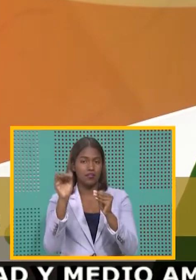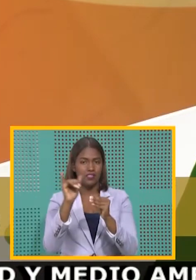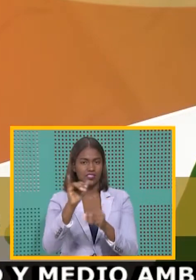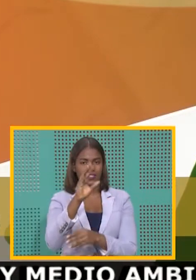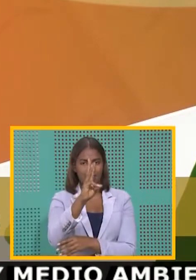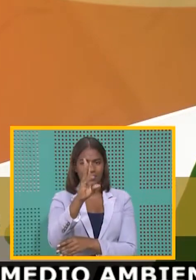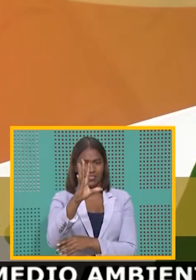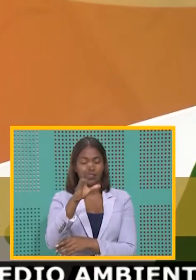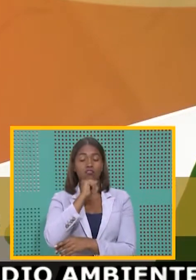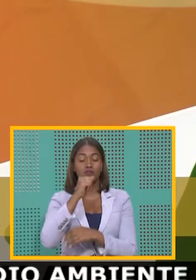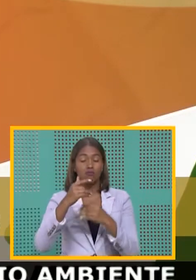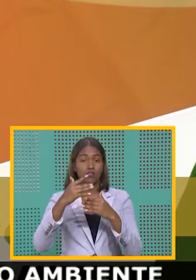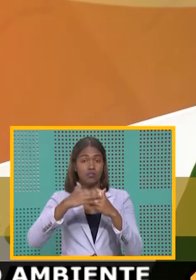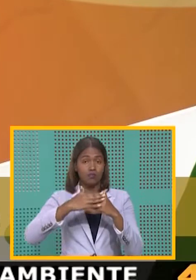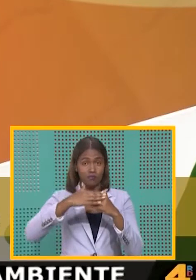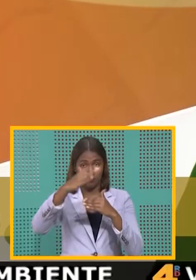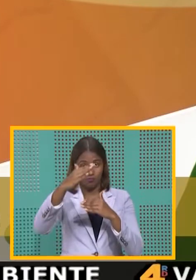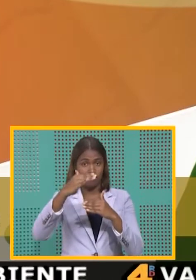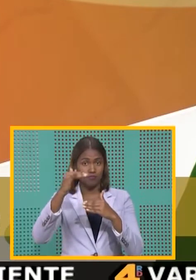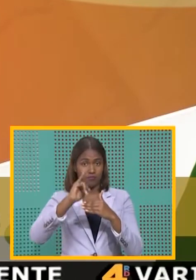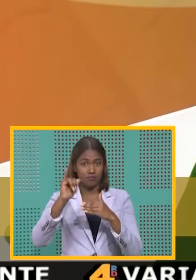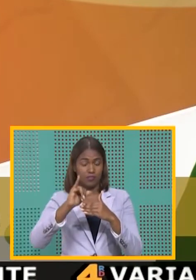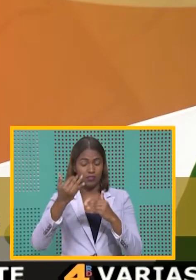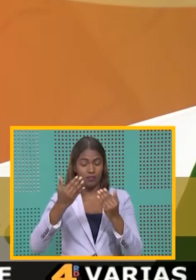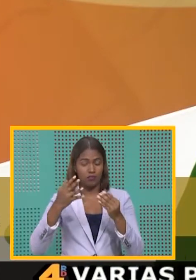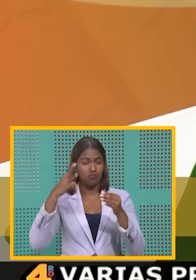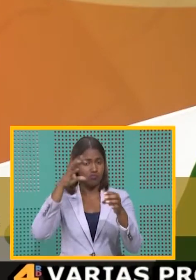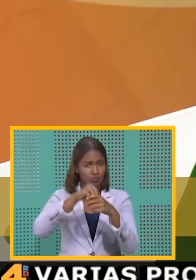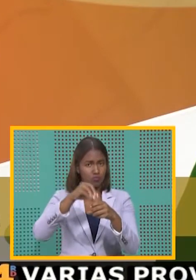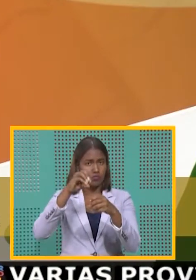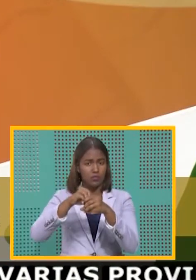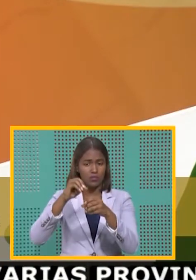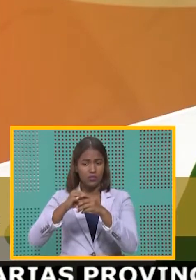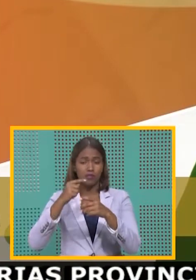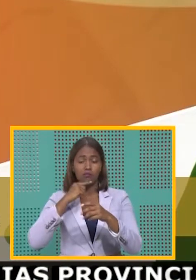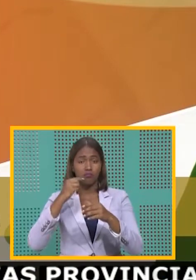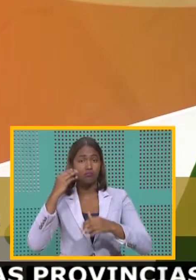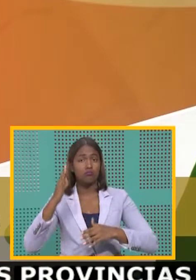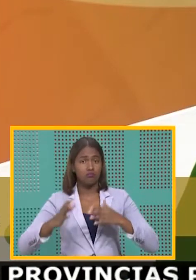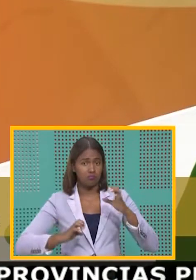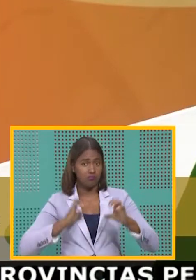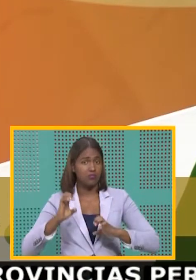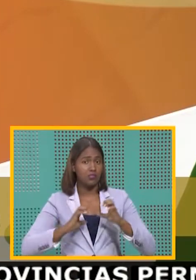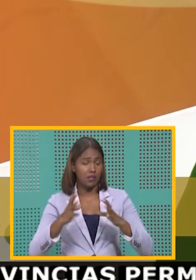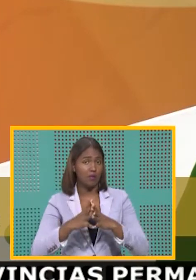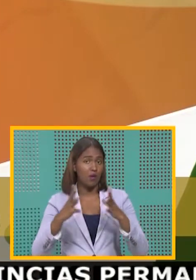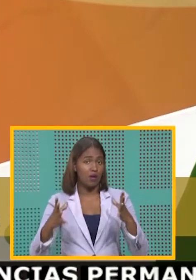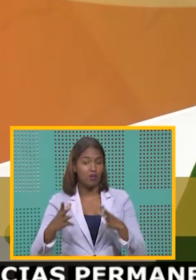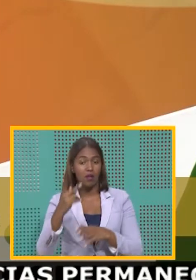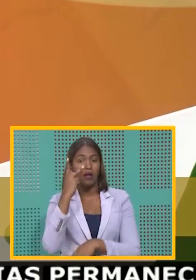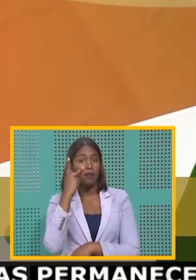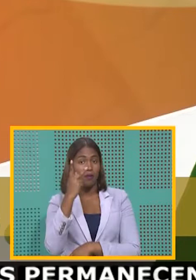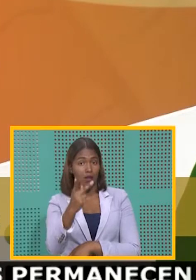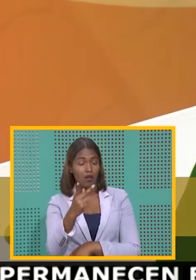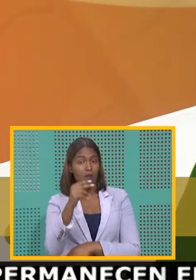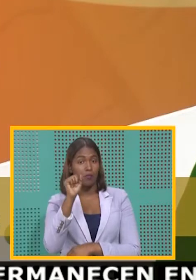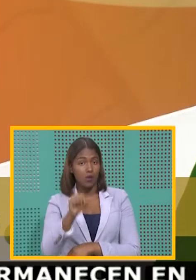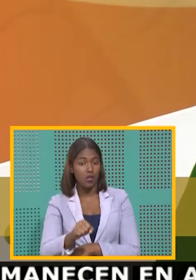años en adelante. Y la participación fue entusiasta. Se manifestó